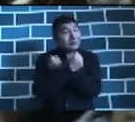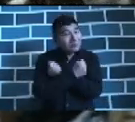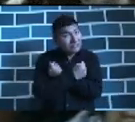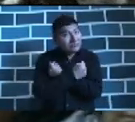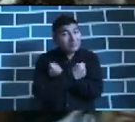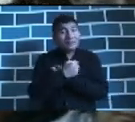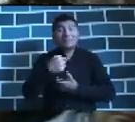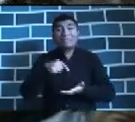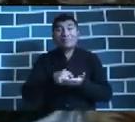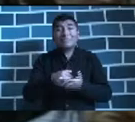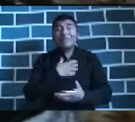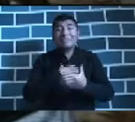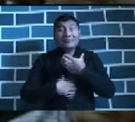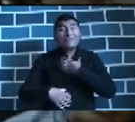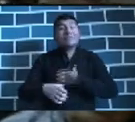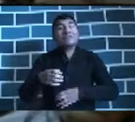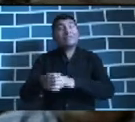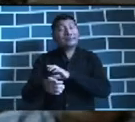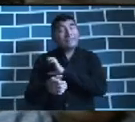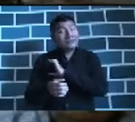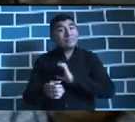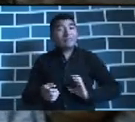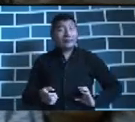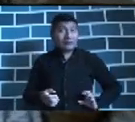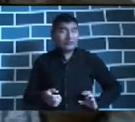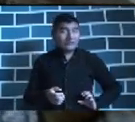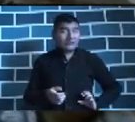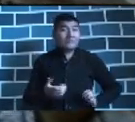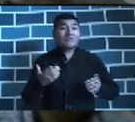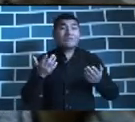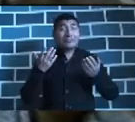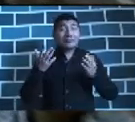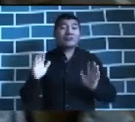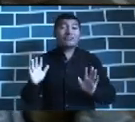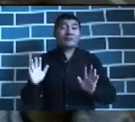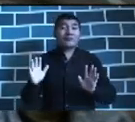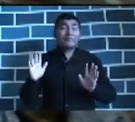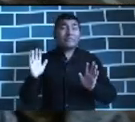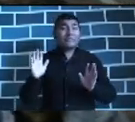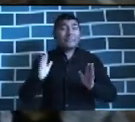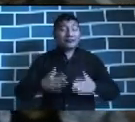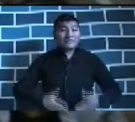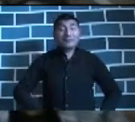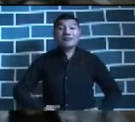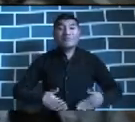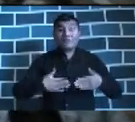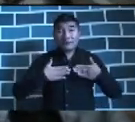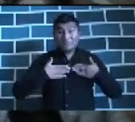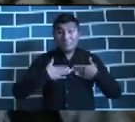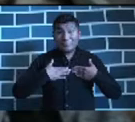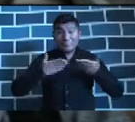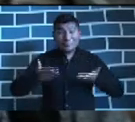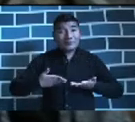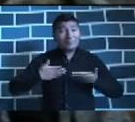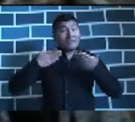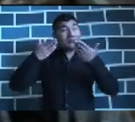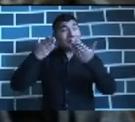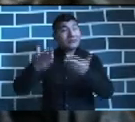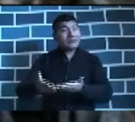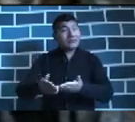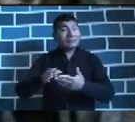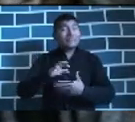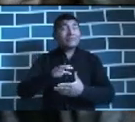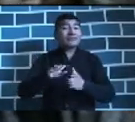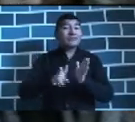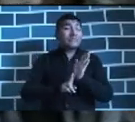ese deseo de cristo y han montado su vida realmente de acuerdo a la